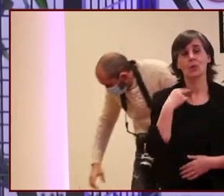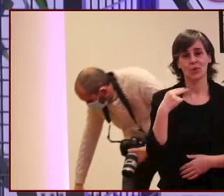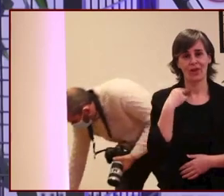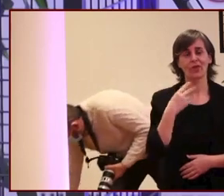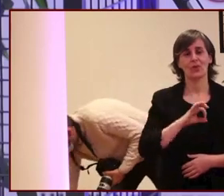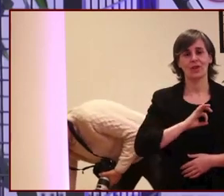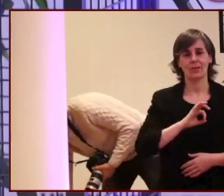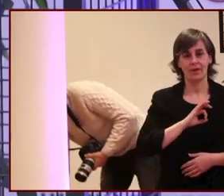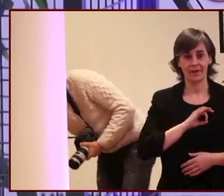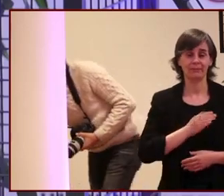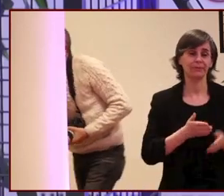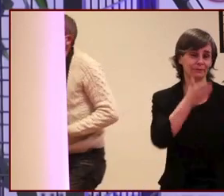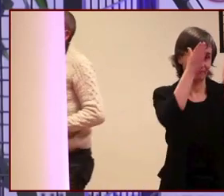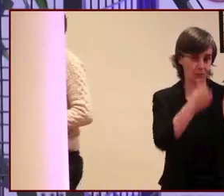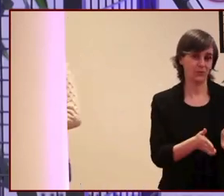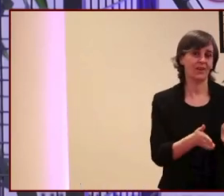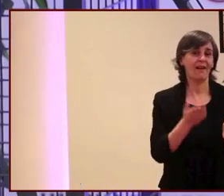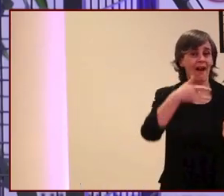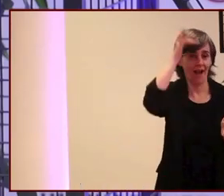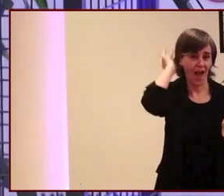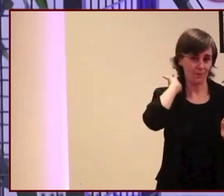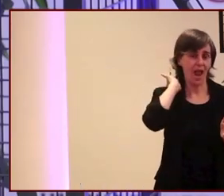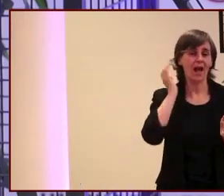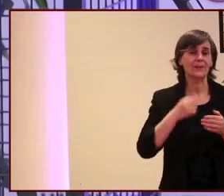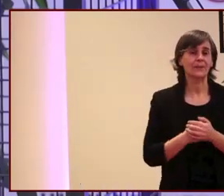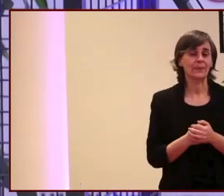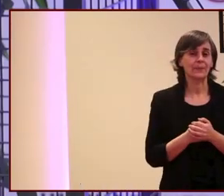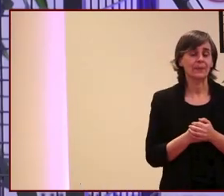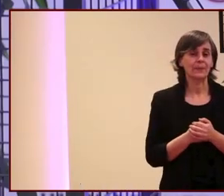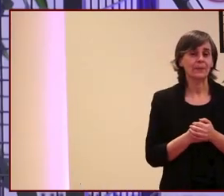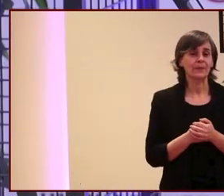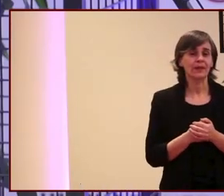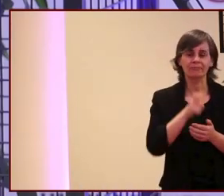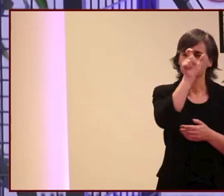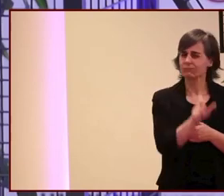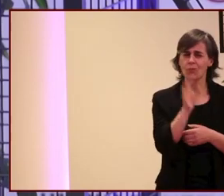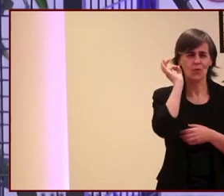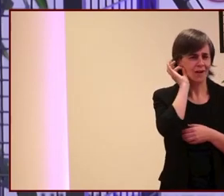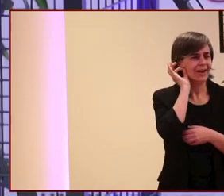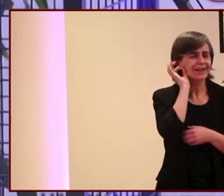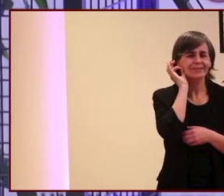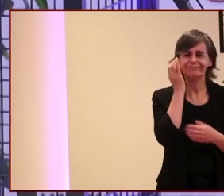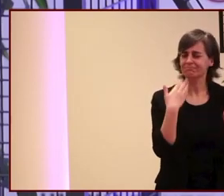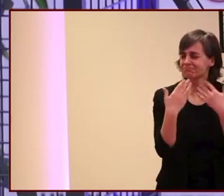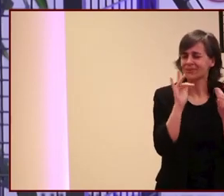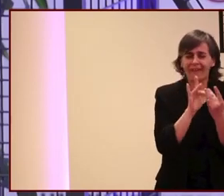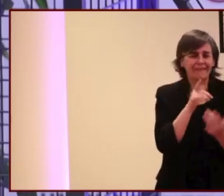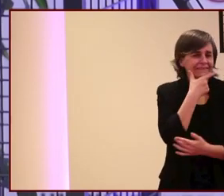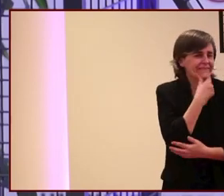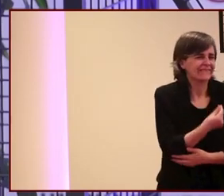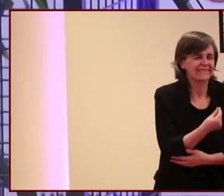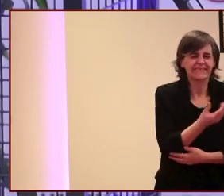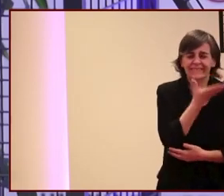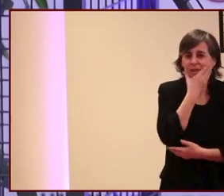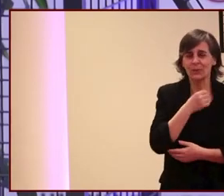la persona de carmela silva una mujer muy accesible y bella que de verdad